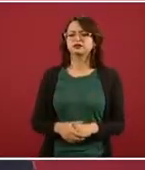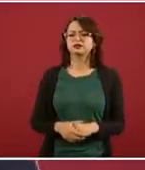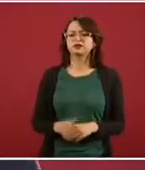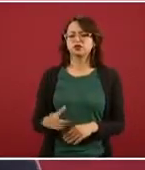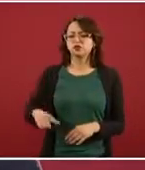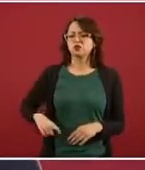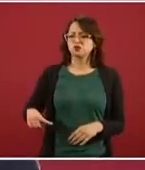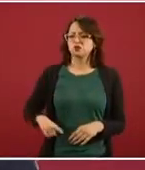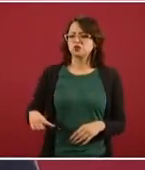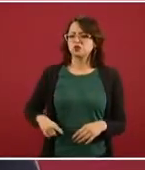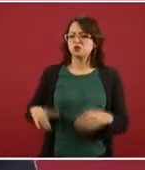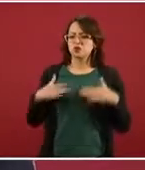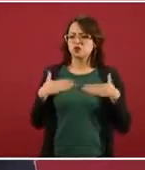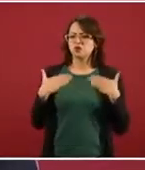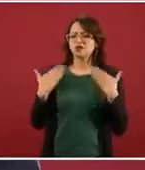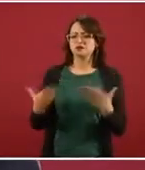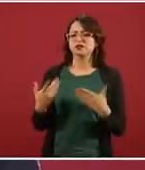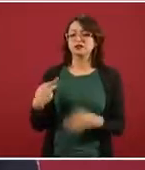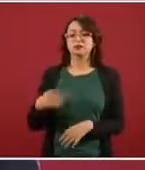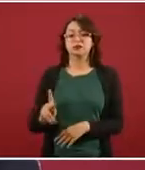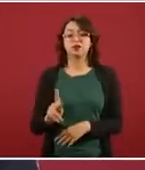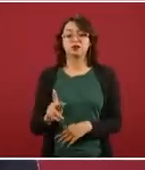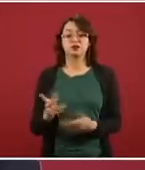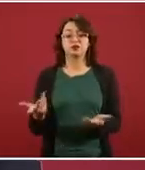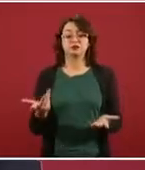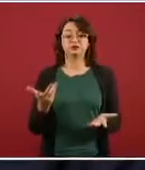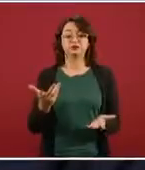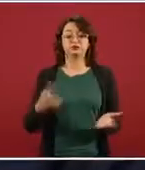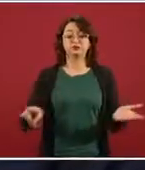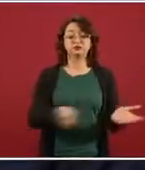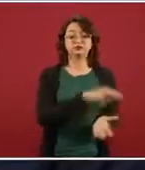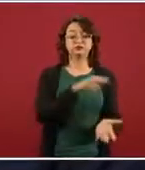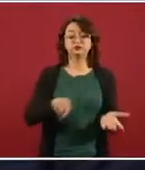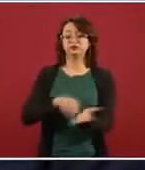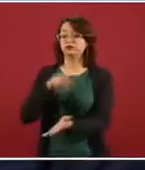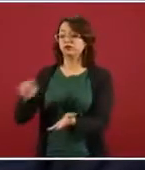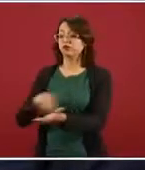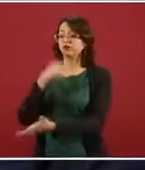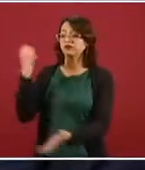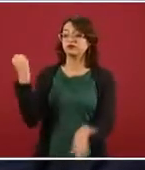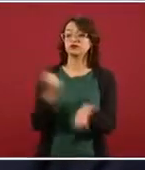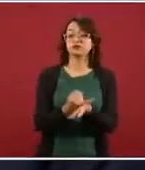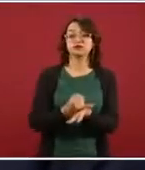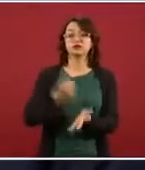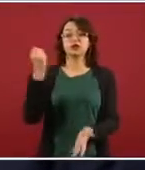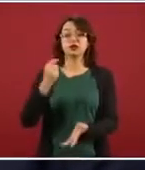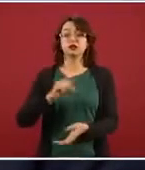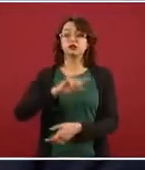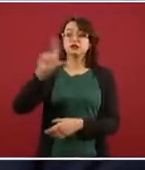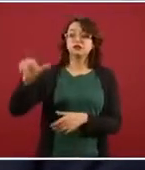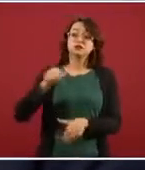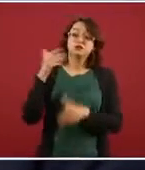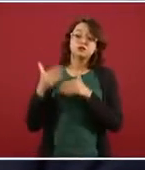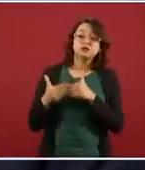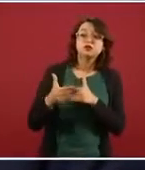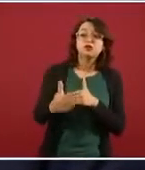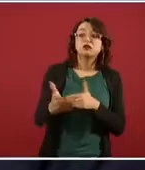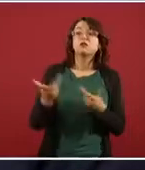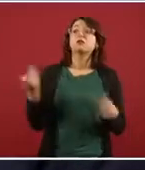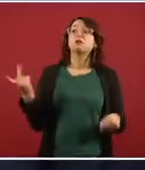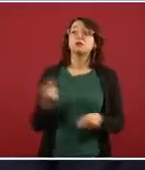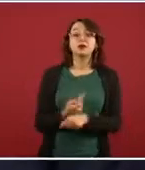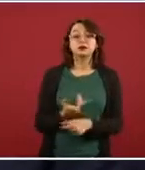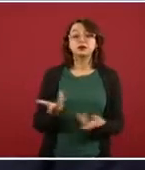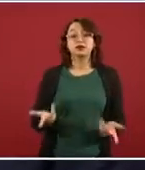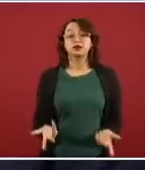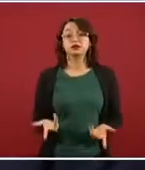sino que es un tratado que va a quedar establecido y que no saben qué va a pasar después.